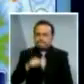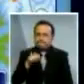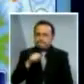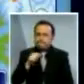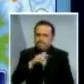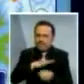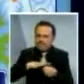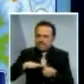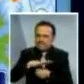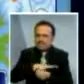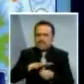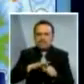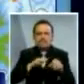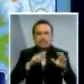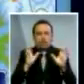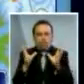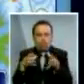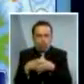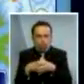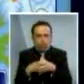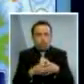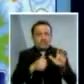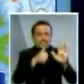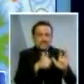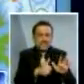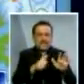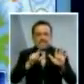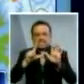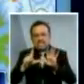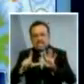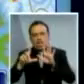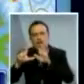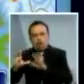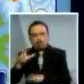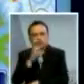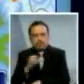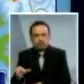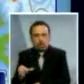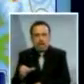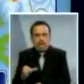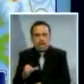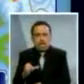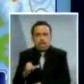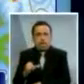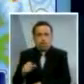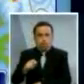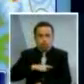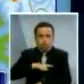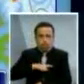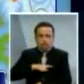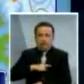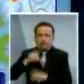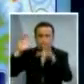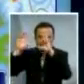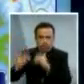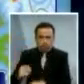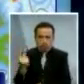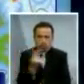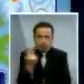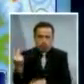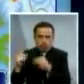grupo de 6 o 7 personas, de las cuales una sola ha sido condenada, que atacan en la noche a